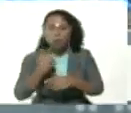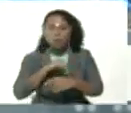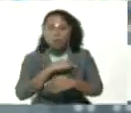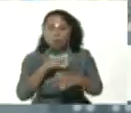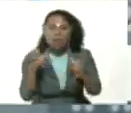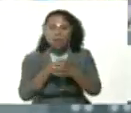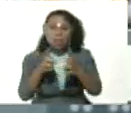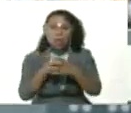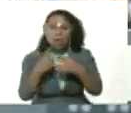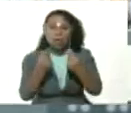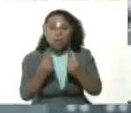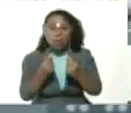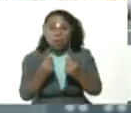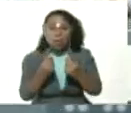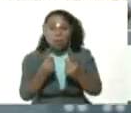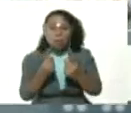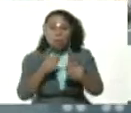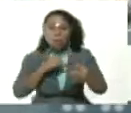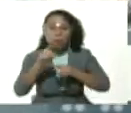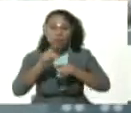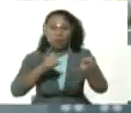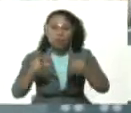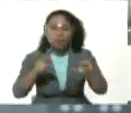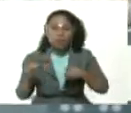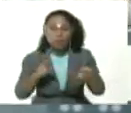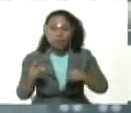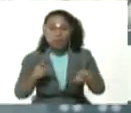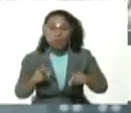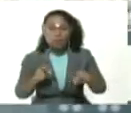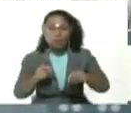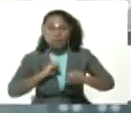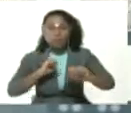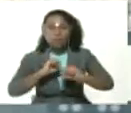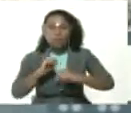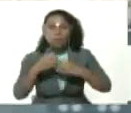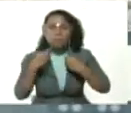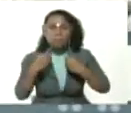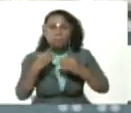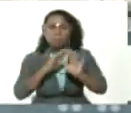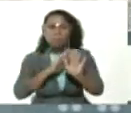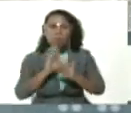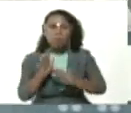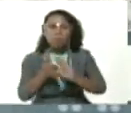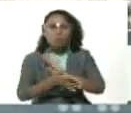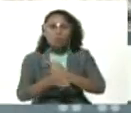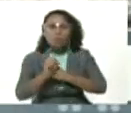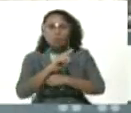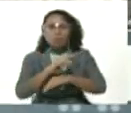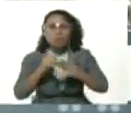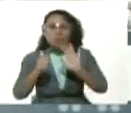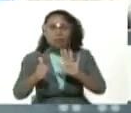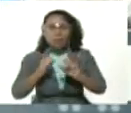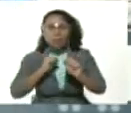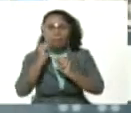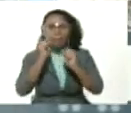equipo económico, el equipo de gobierno coordinando acciones para apoyar los 16